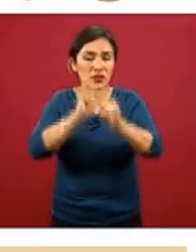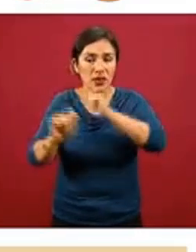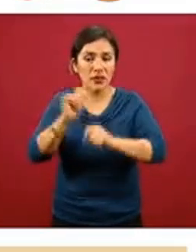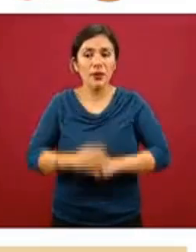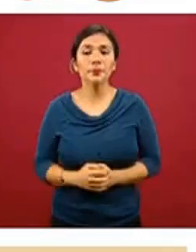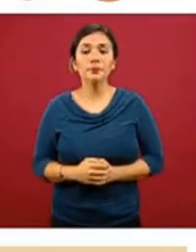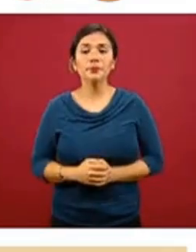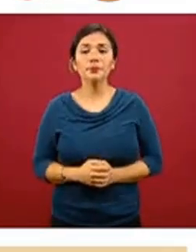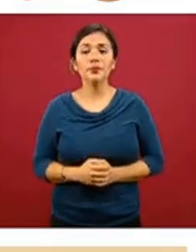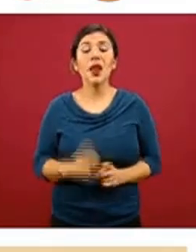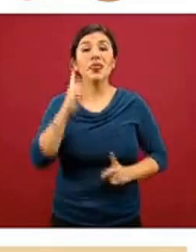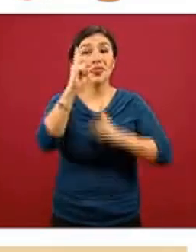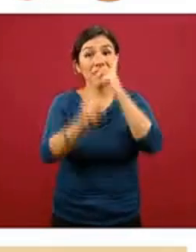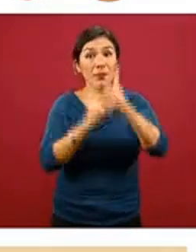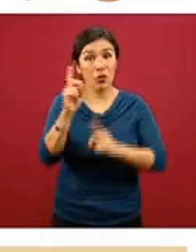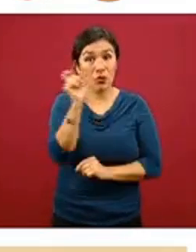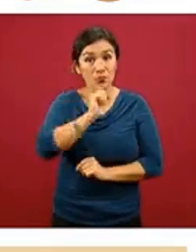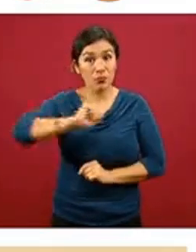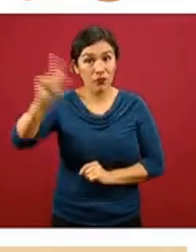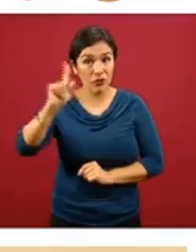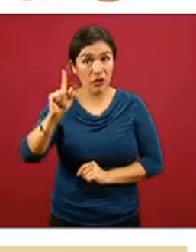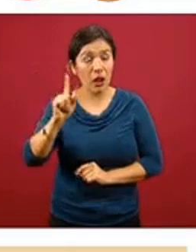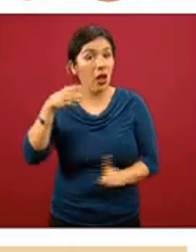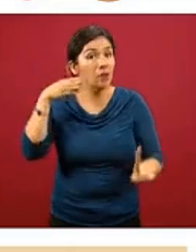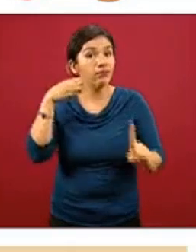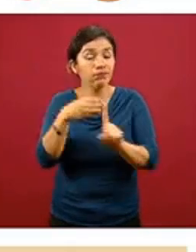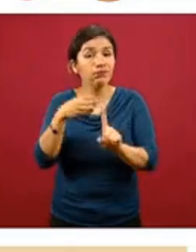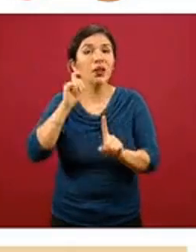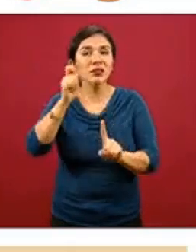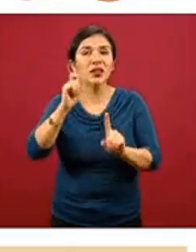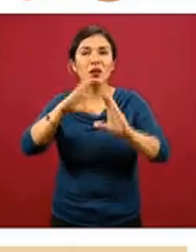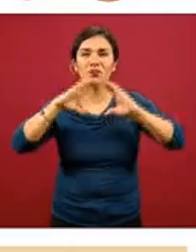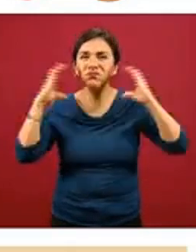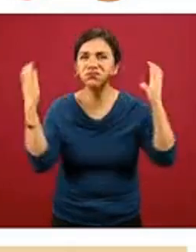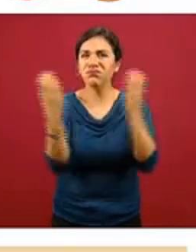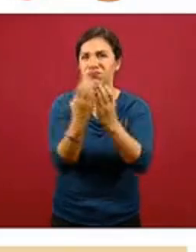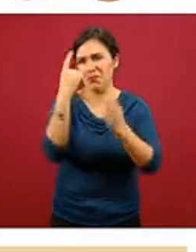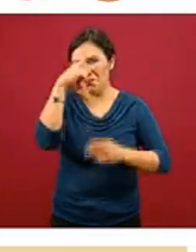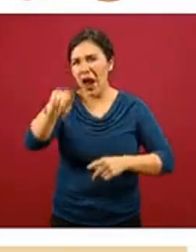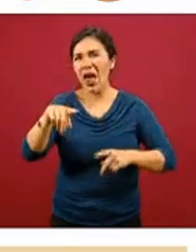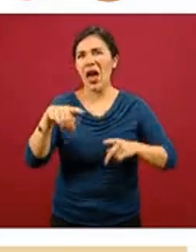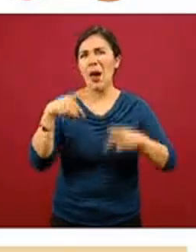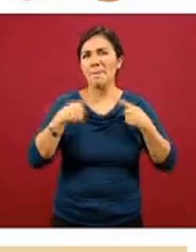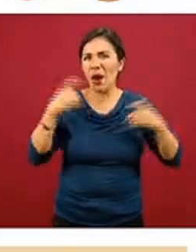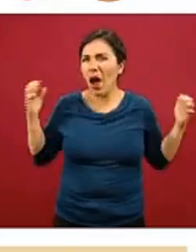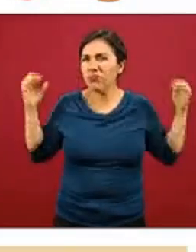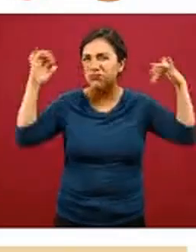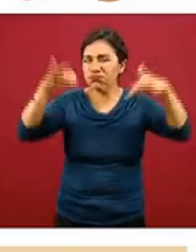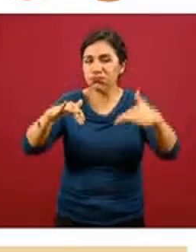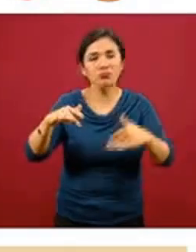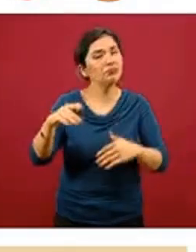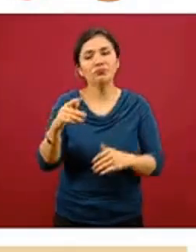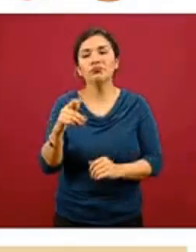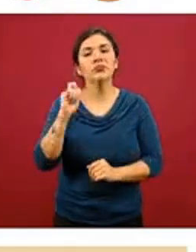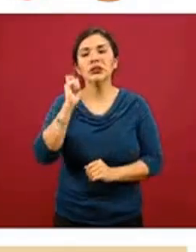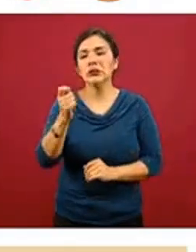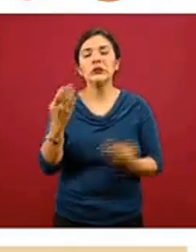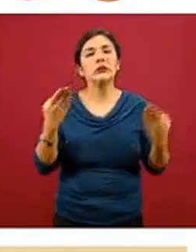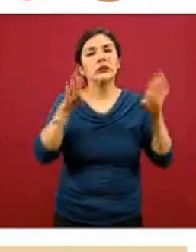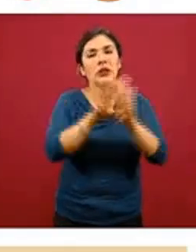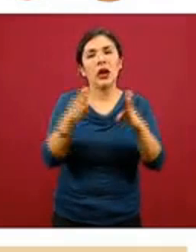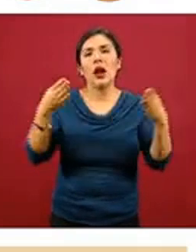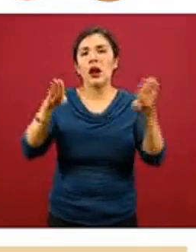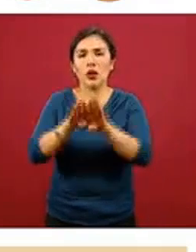lugares. Los deportes profesionales, específicamente los que utilizan estadios para concentración masiva de personas, se